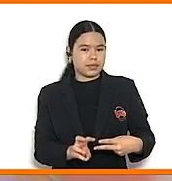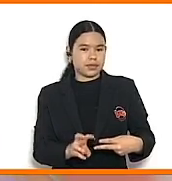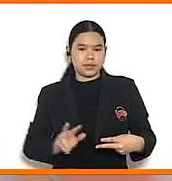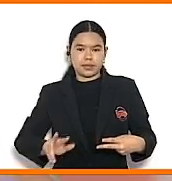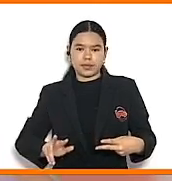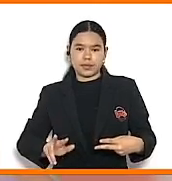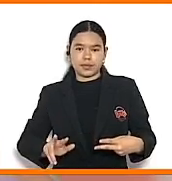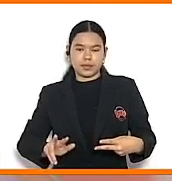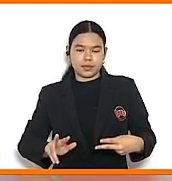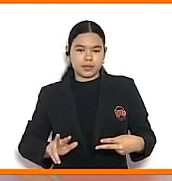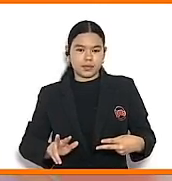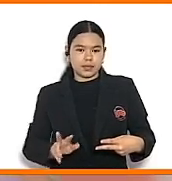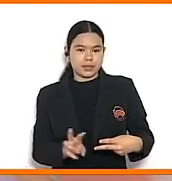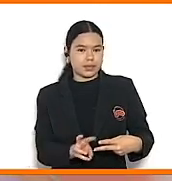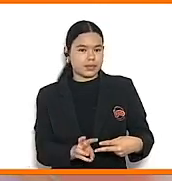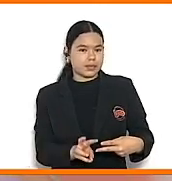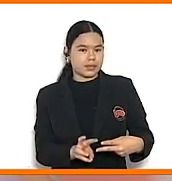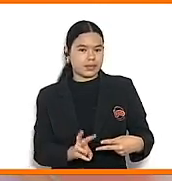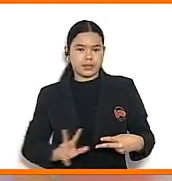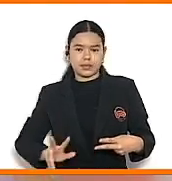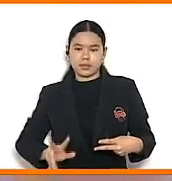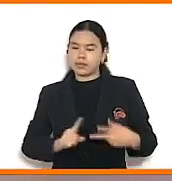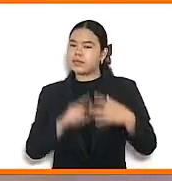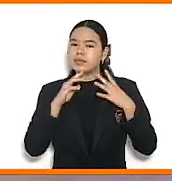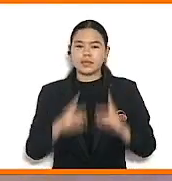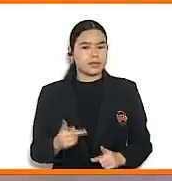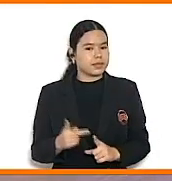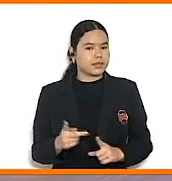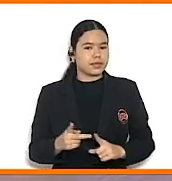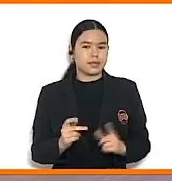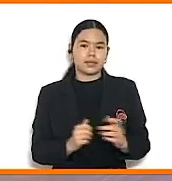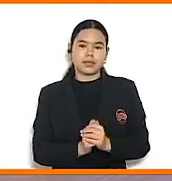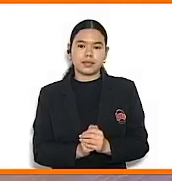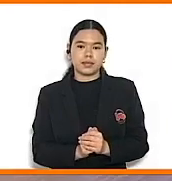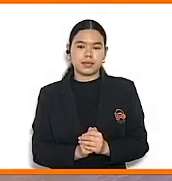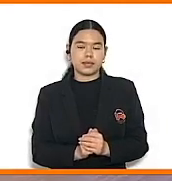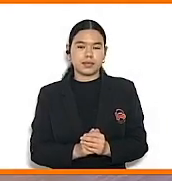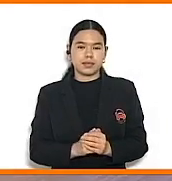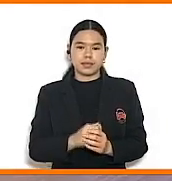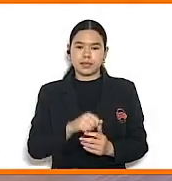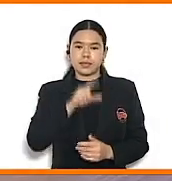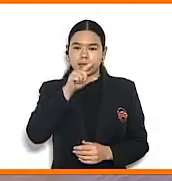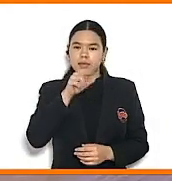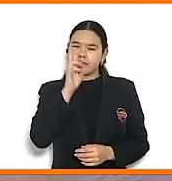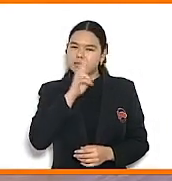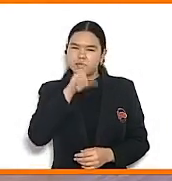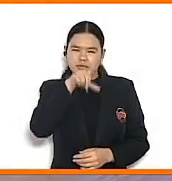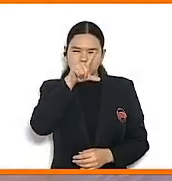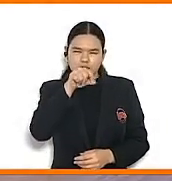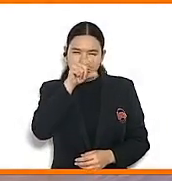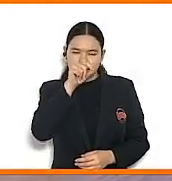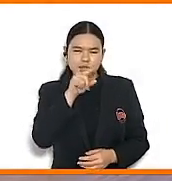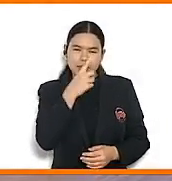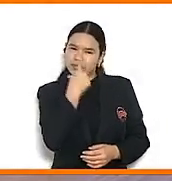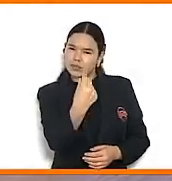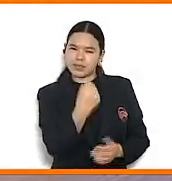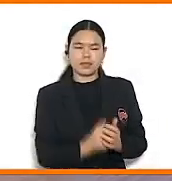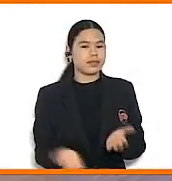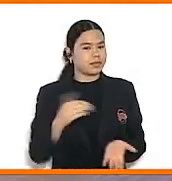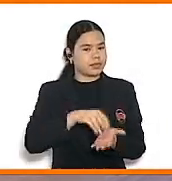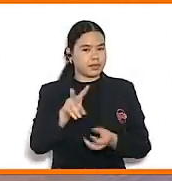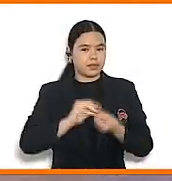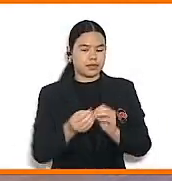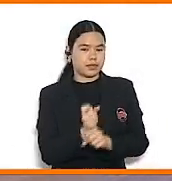3. Segundo número ganador es el 63 con su catrachada guasalo. Con gusto repito, tus dos números favorecidos son posición